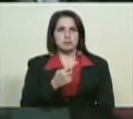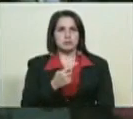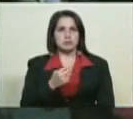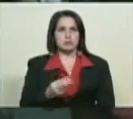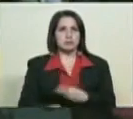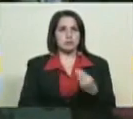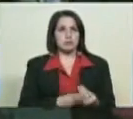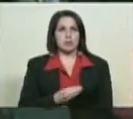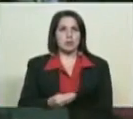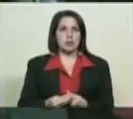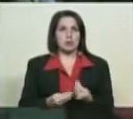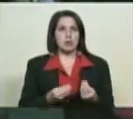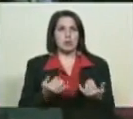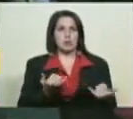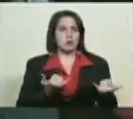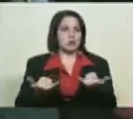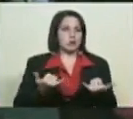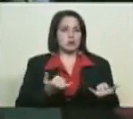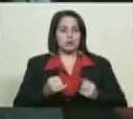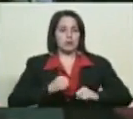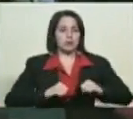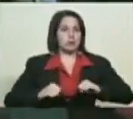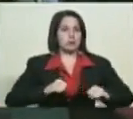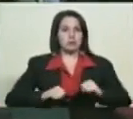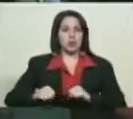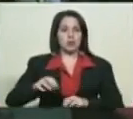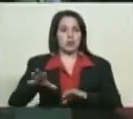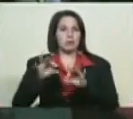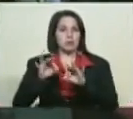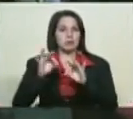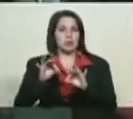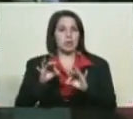una maniobra estratégica operacional